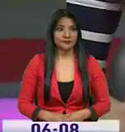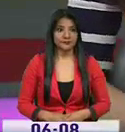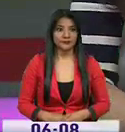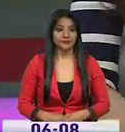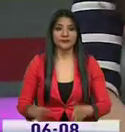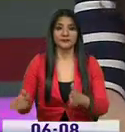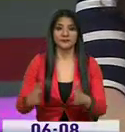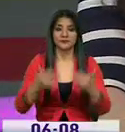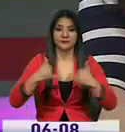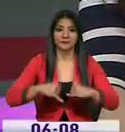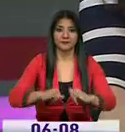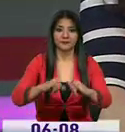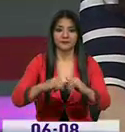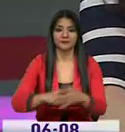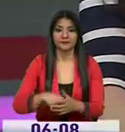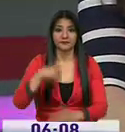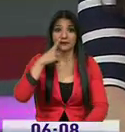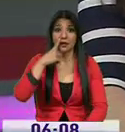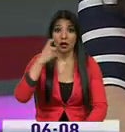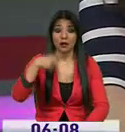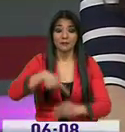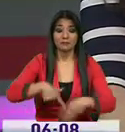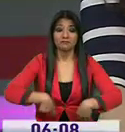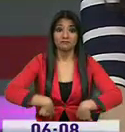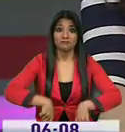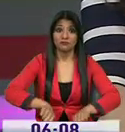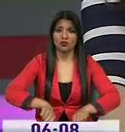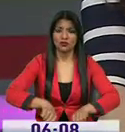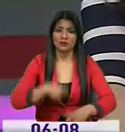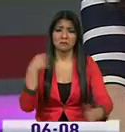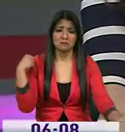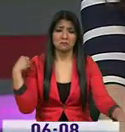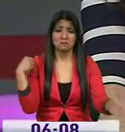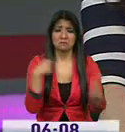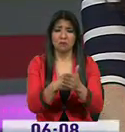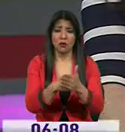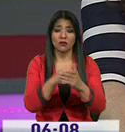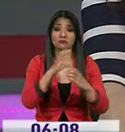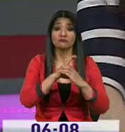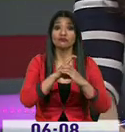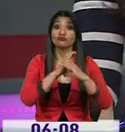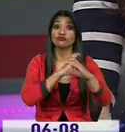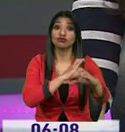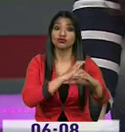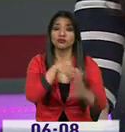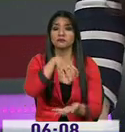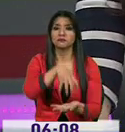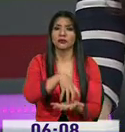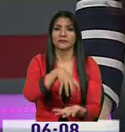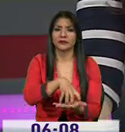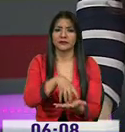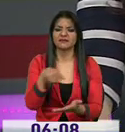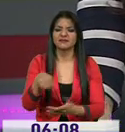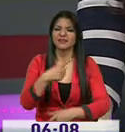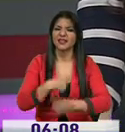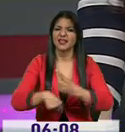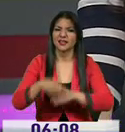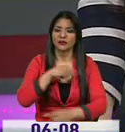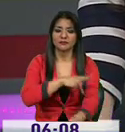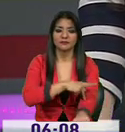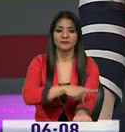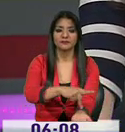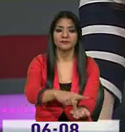Seguimos con la información. Un motorizado resultó gravemente herido tras impactarse contra un bus de transporte interprovincial en el kilómetro 14 de la